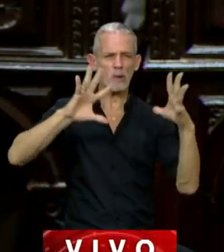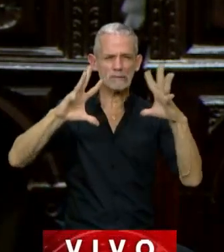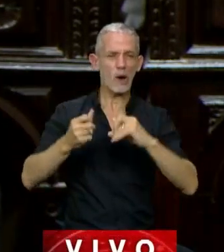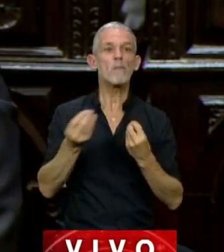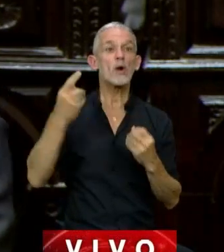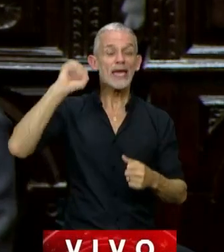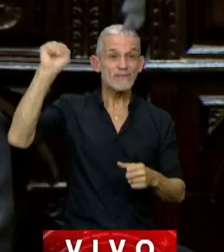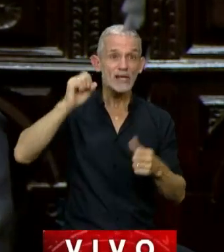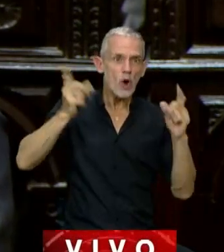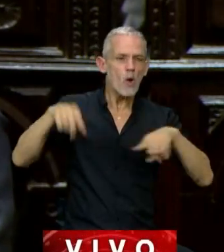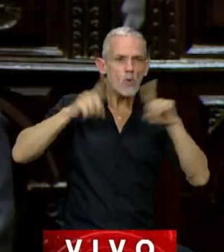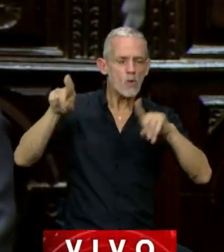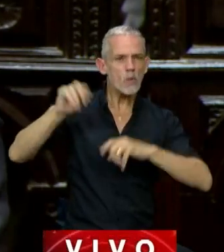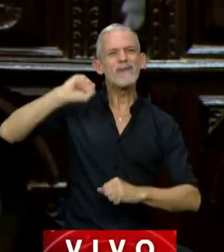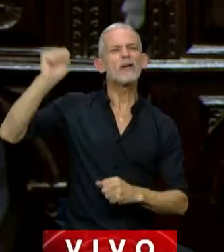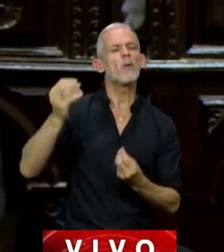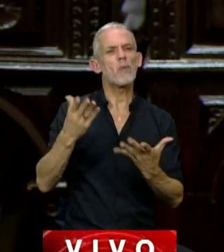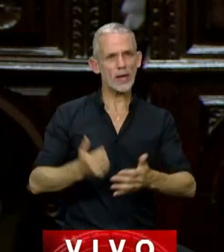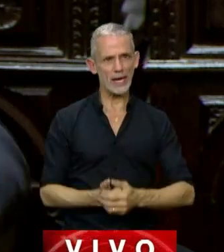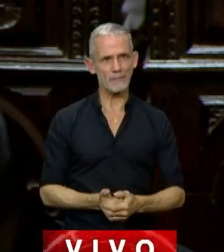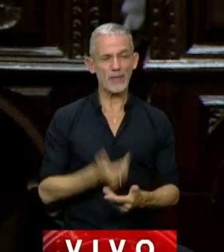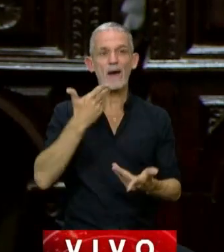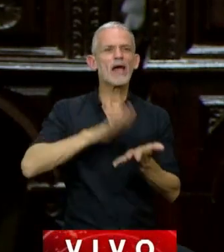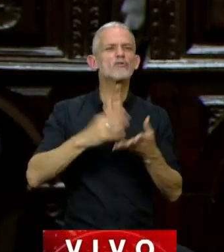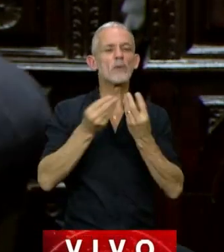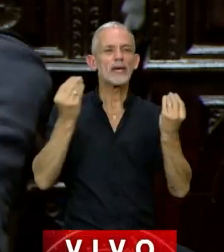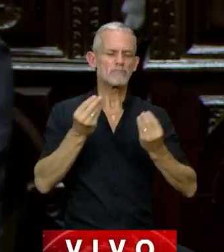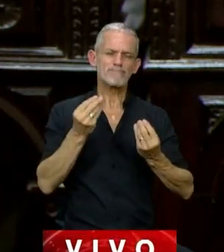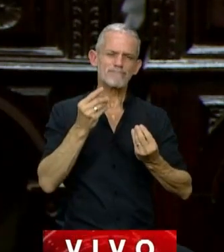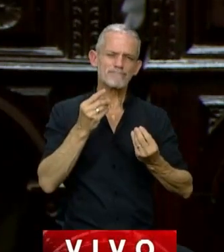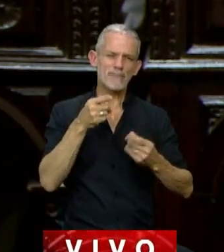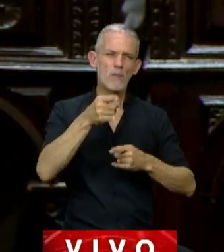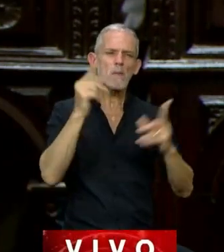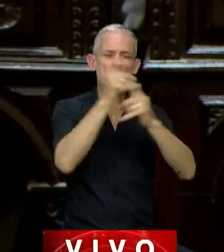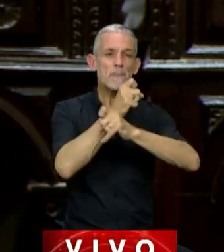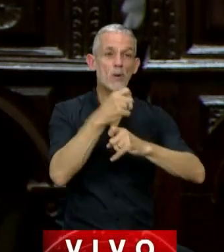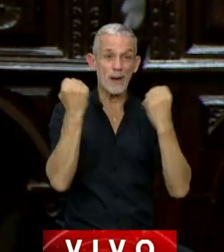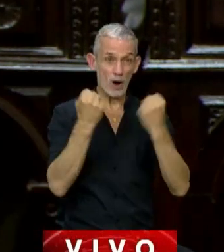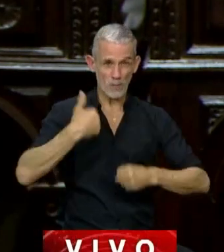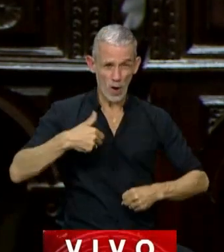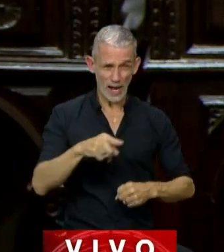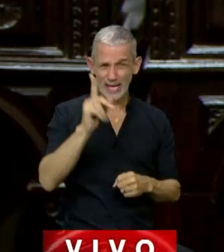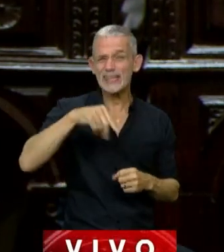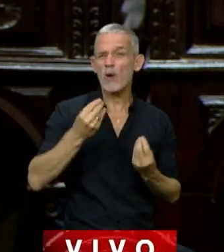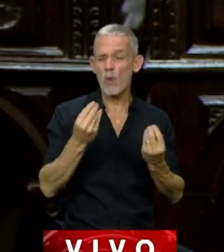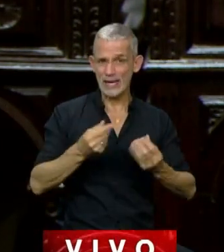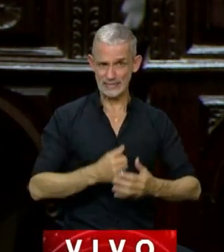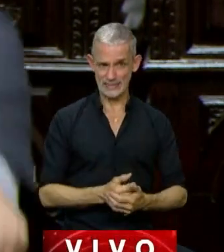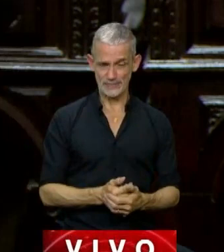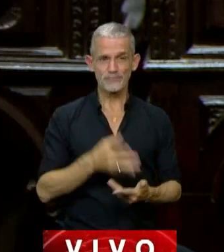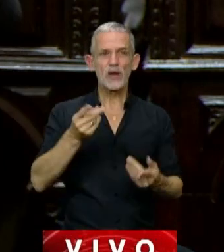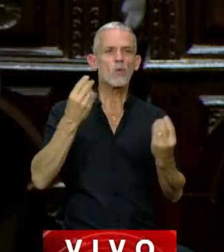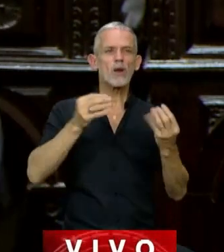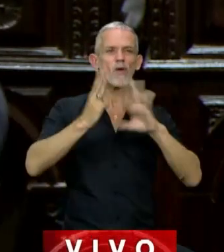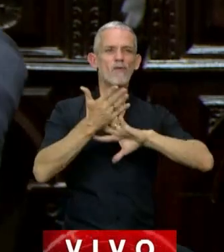qué la inflación recurrente, tendríamos que hablar del corazón del problema económico de la Argentina, que